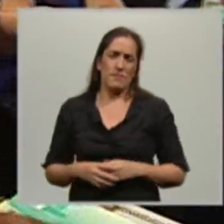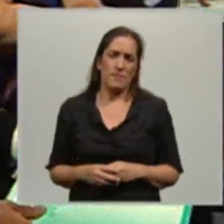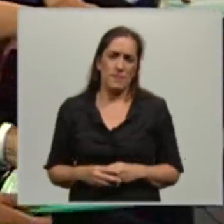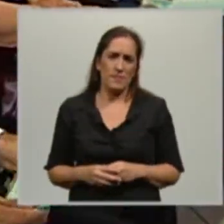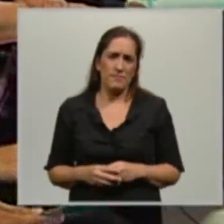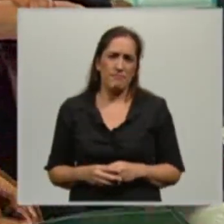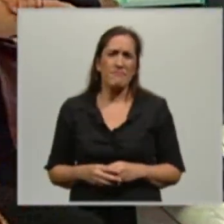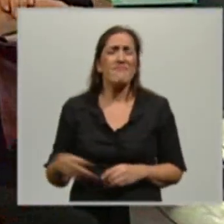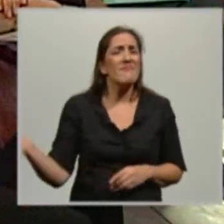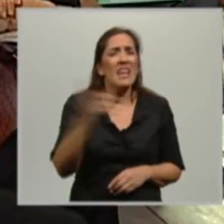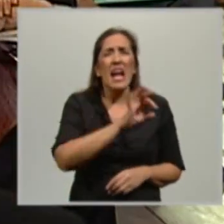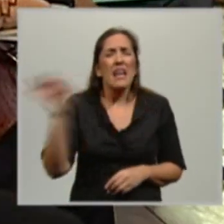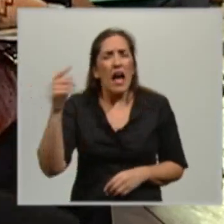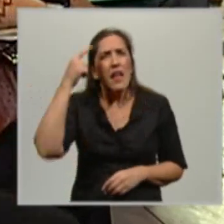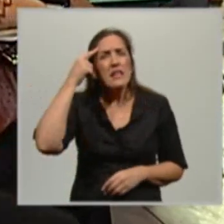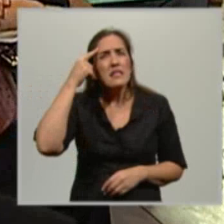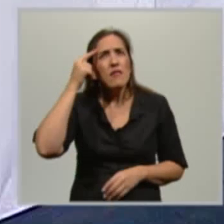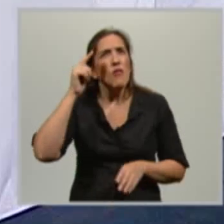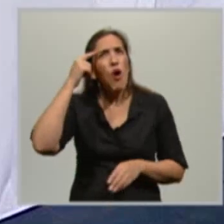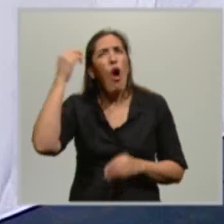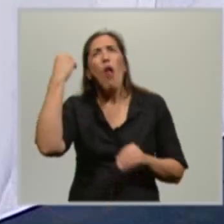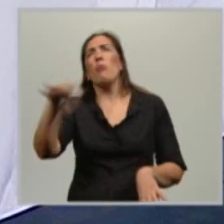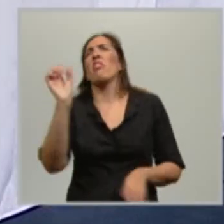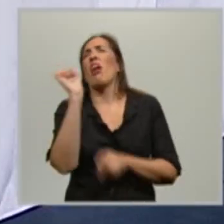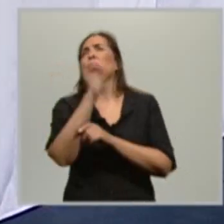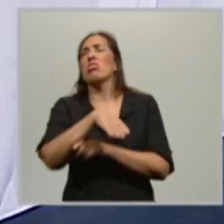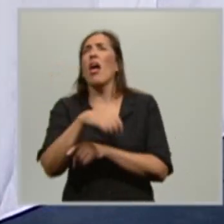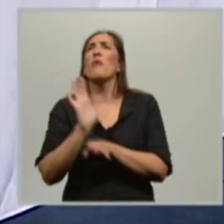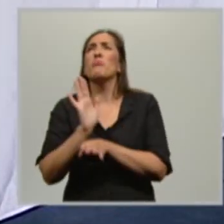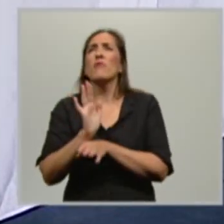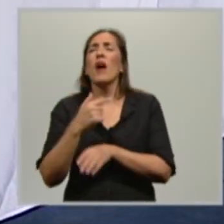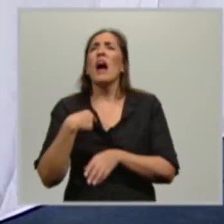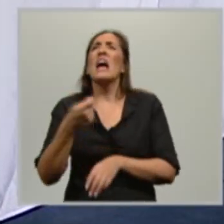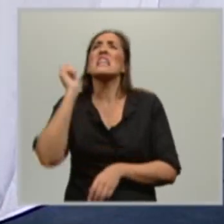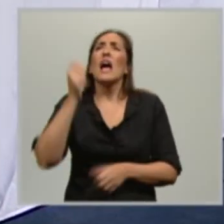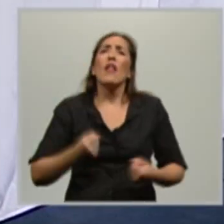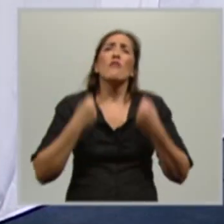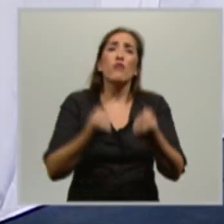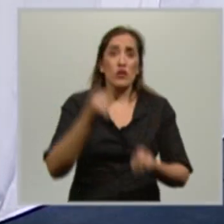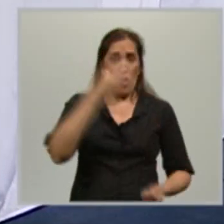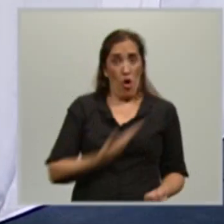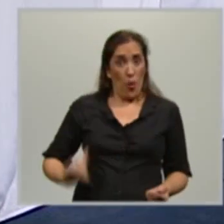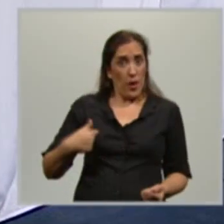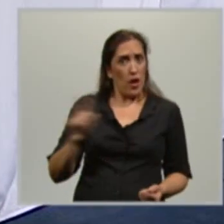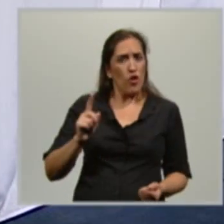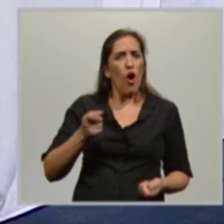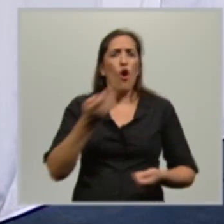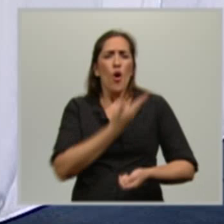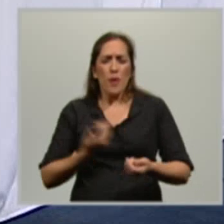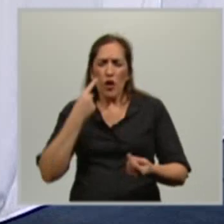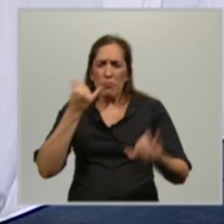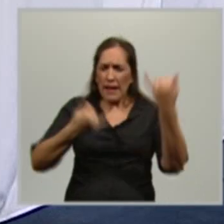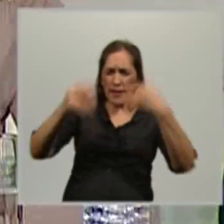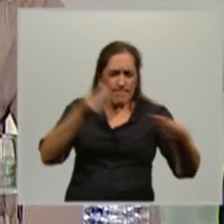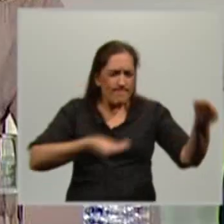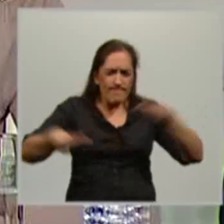Para que nadie se olvide el esfuerzo, no es el esfuerzo del gobierno, sino el esfuerzo que hacen las finanzas del Estado, que en definitiva